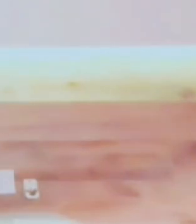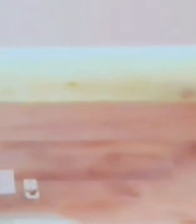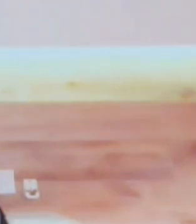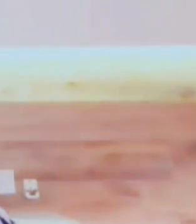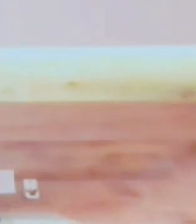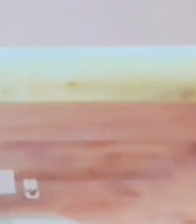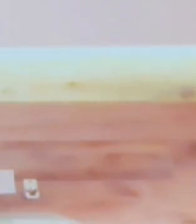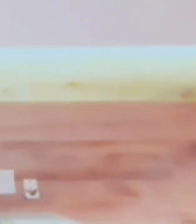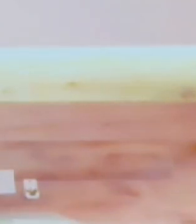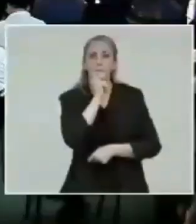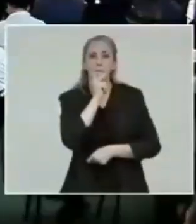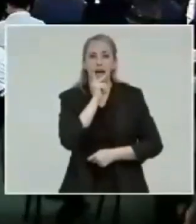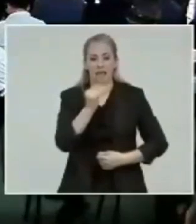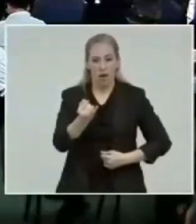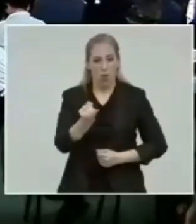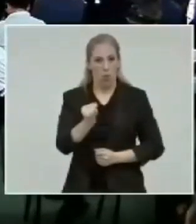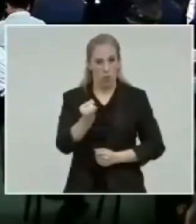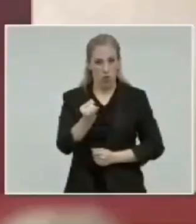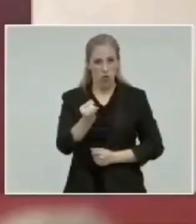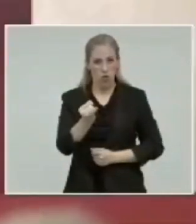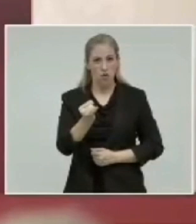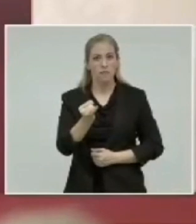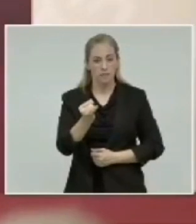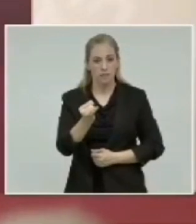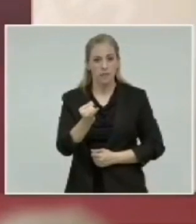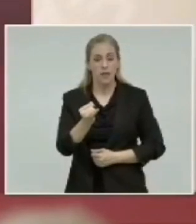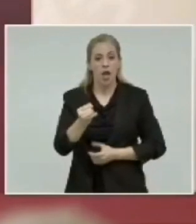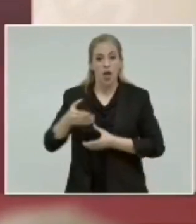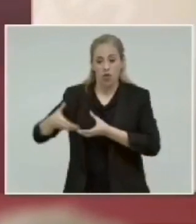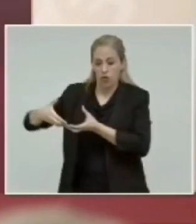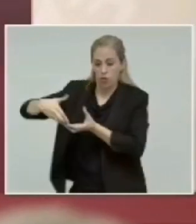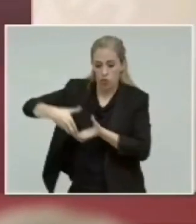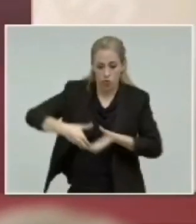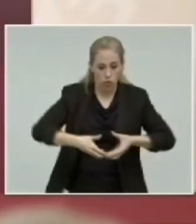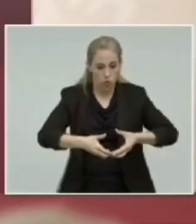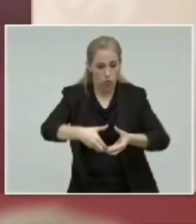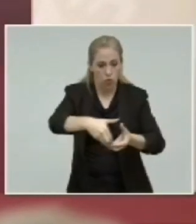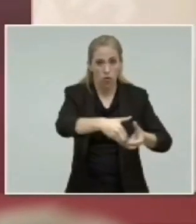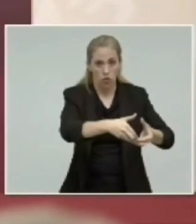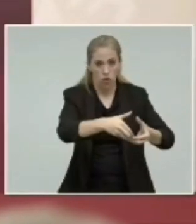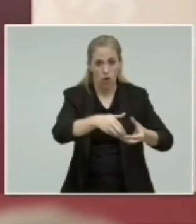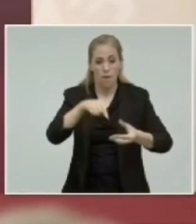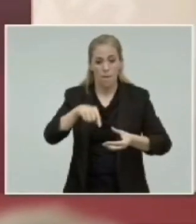ahí estuvo para ayudarlo. El ducto del cuchillo original